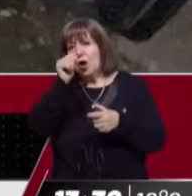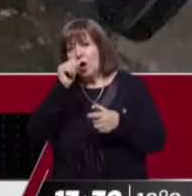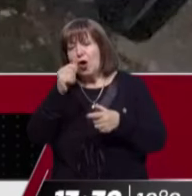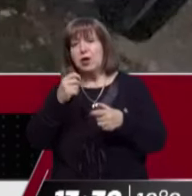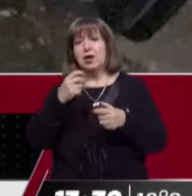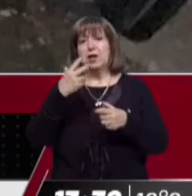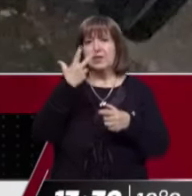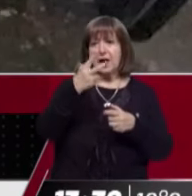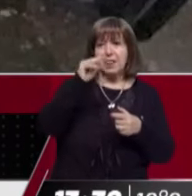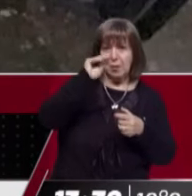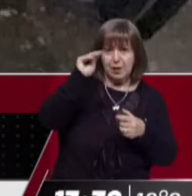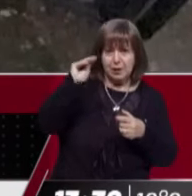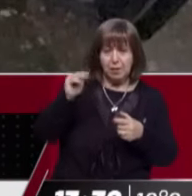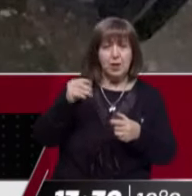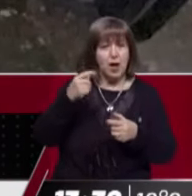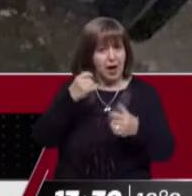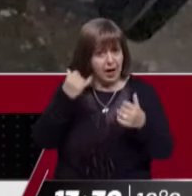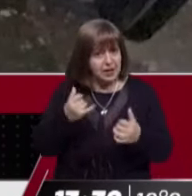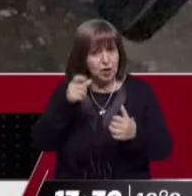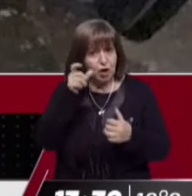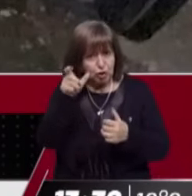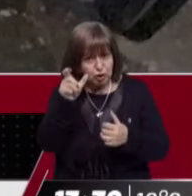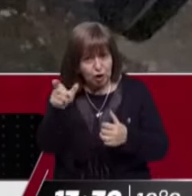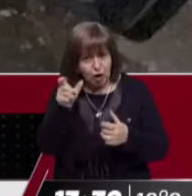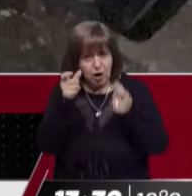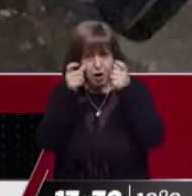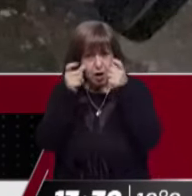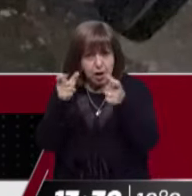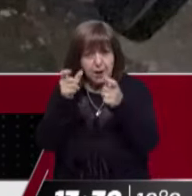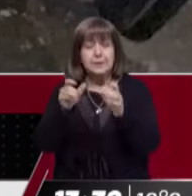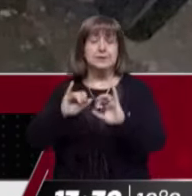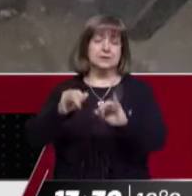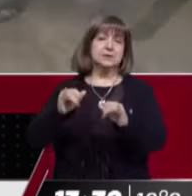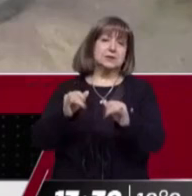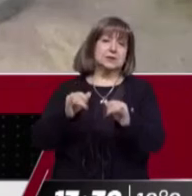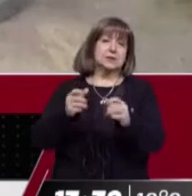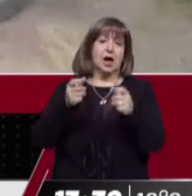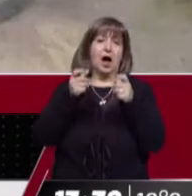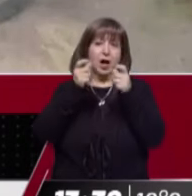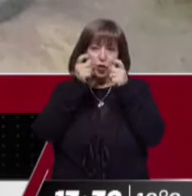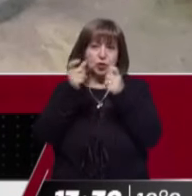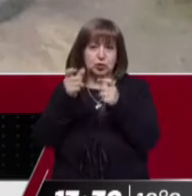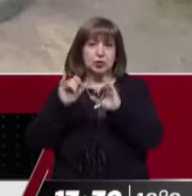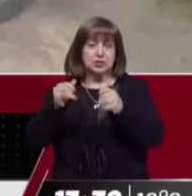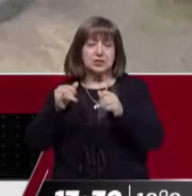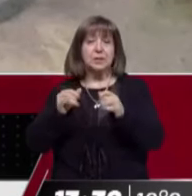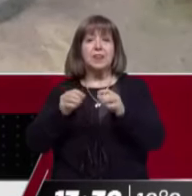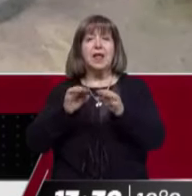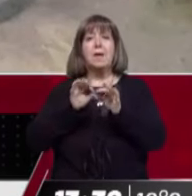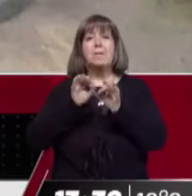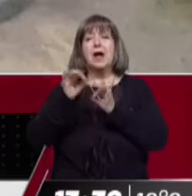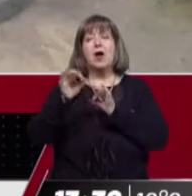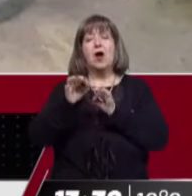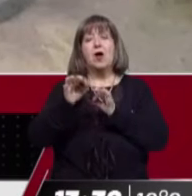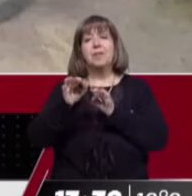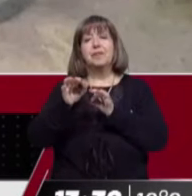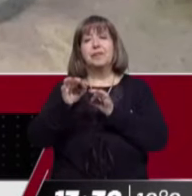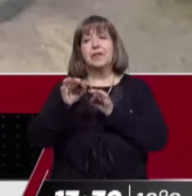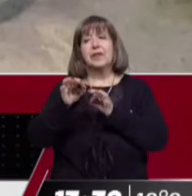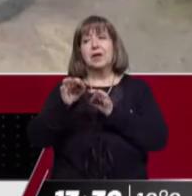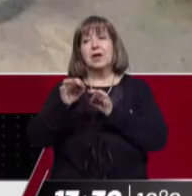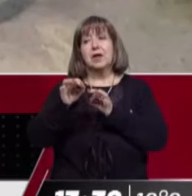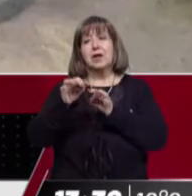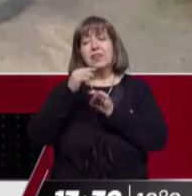tres departamentos del Valle de Uco? Sí, se llevan adelante los operativos. En algún punto nos explicaban también de